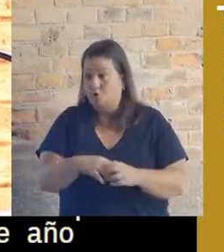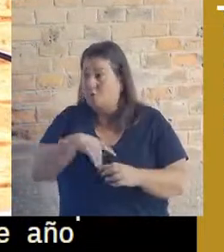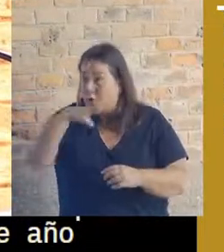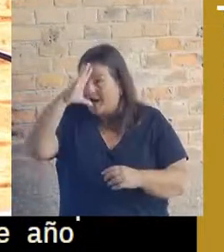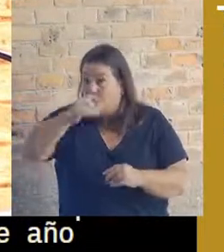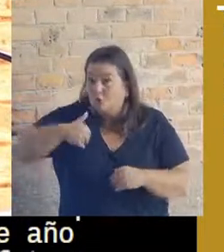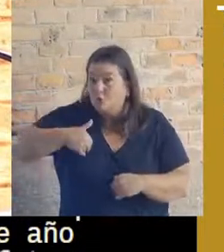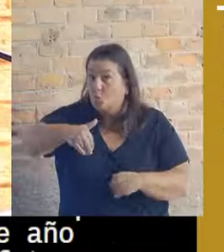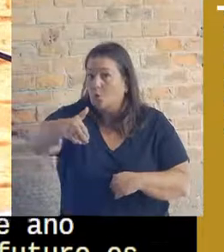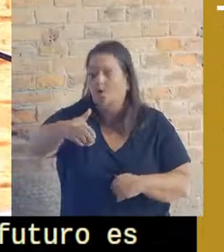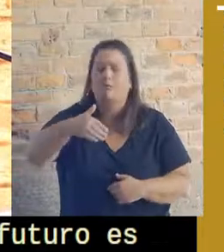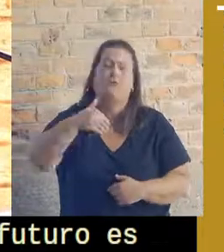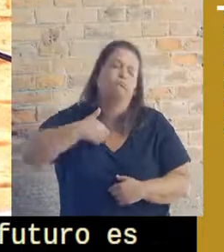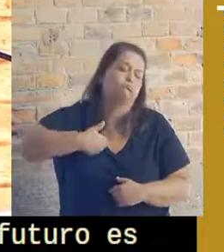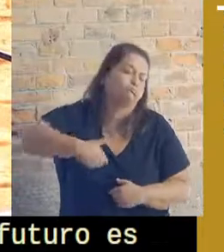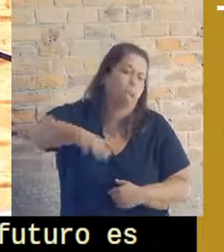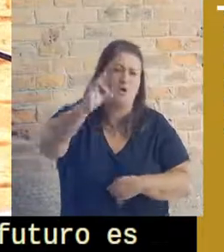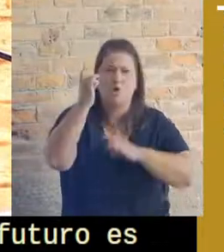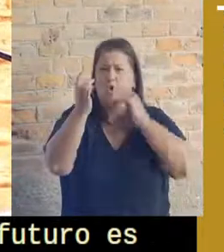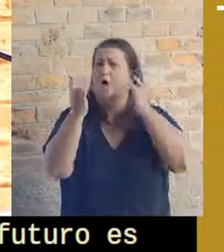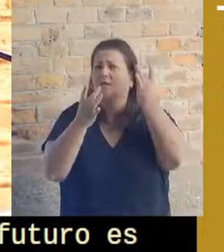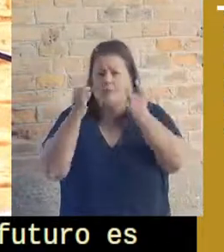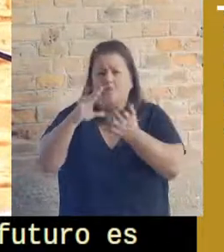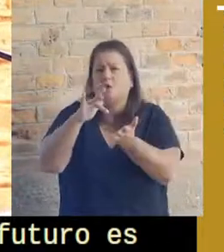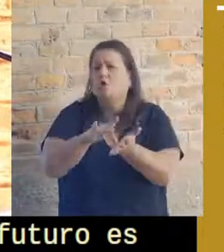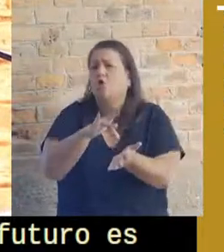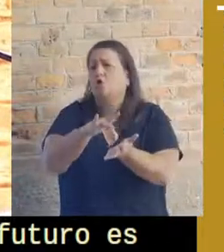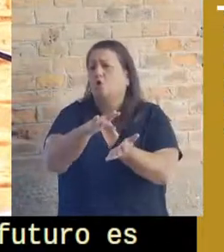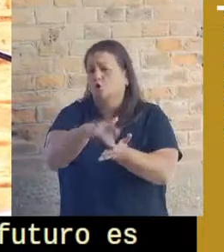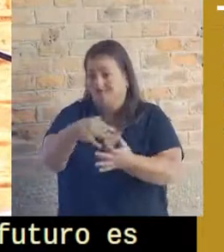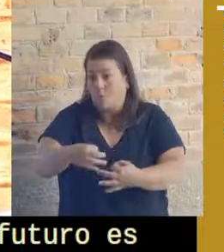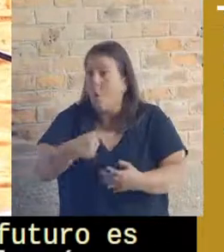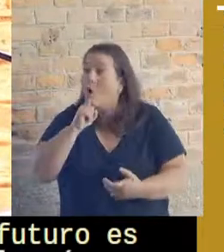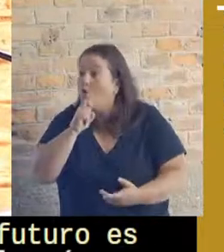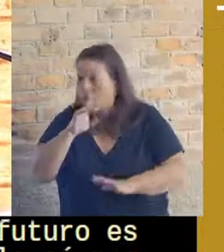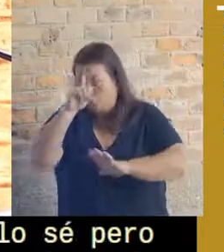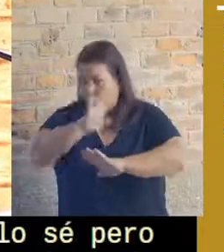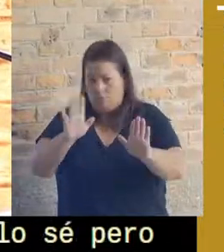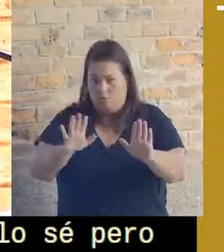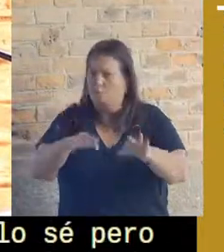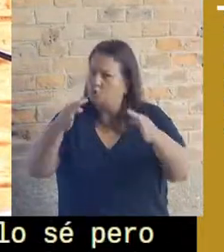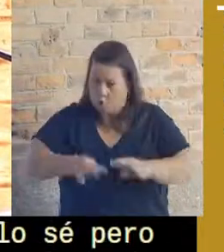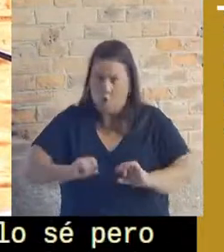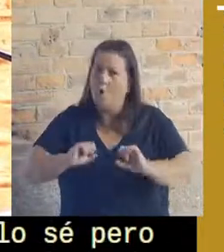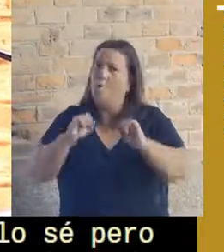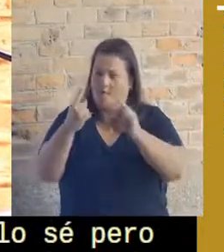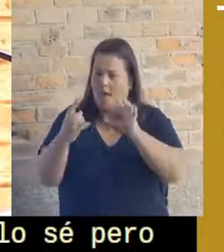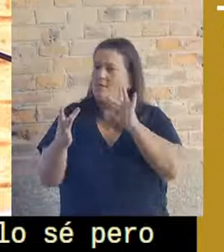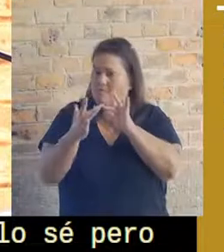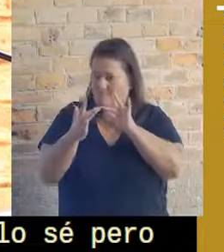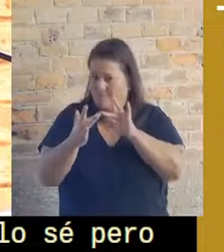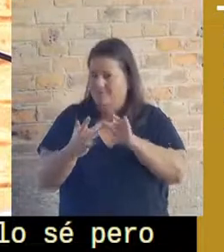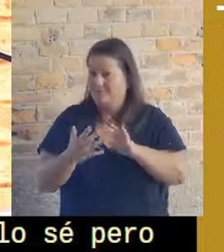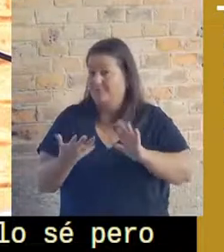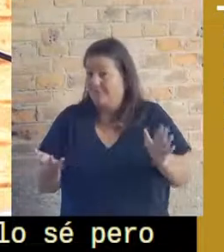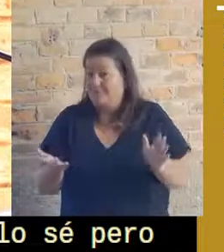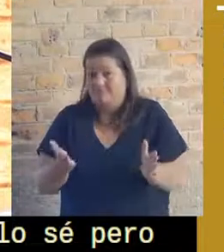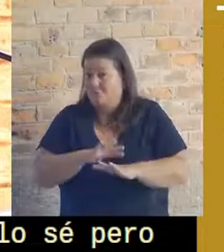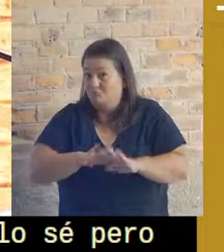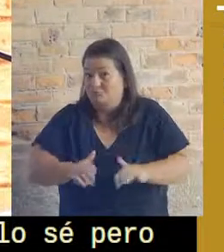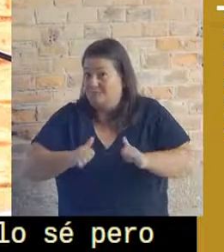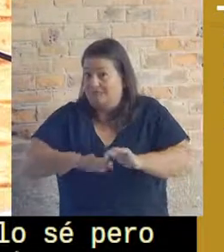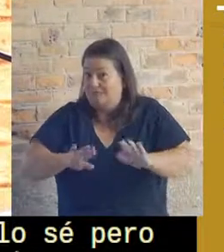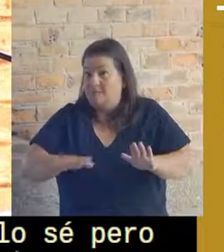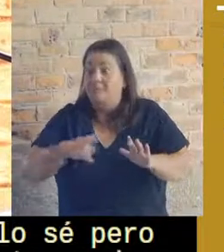creo que el futuro es muy largo y podemos seguir haciendo cosas cómo no lo sé pero seguro que las haremos así que por mi parte